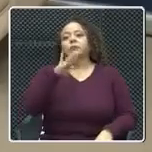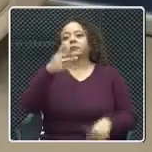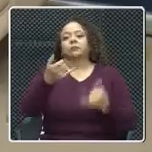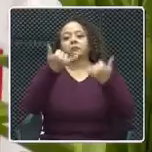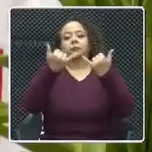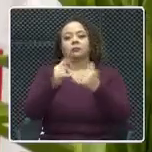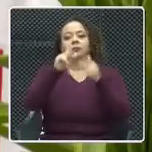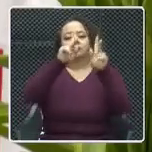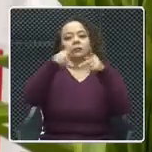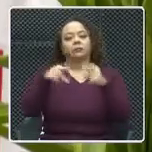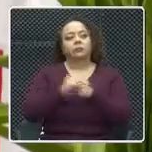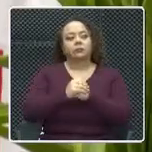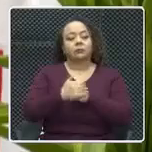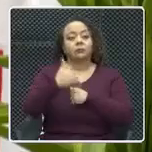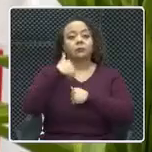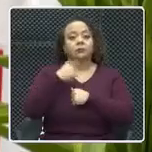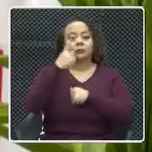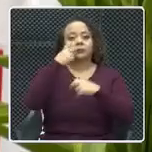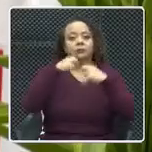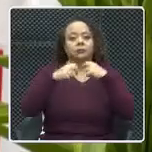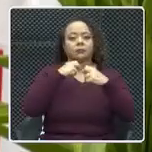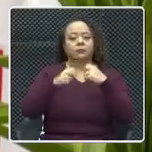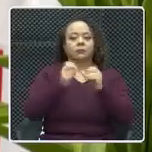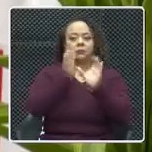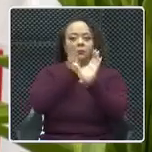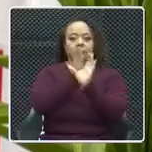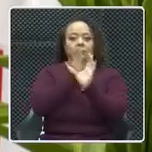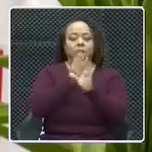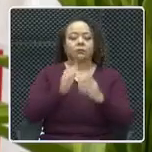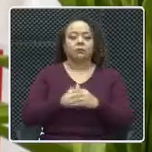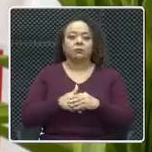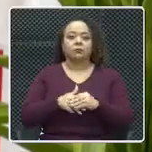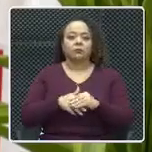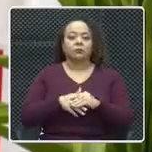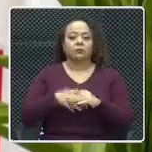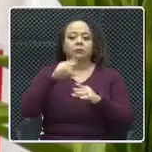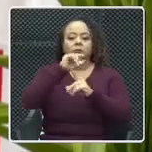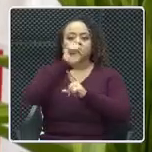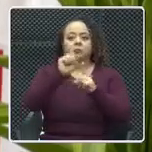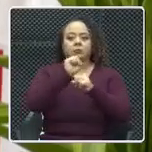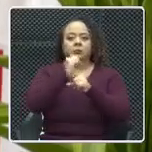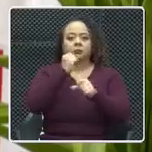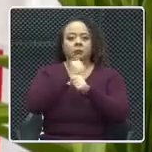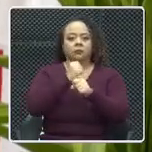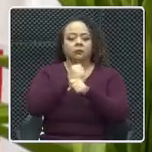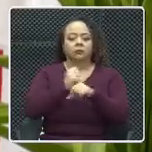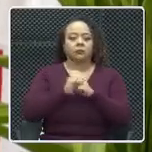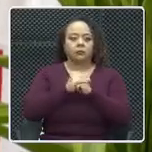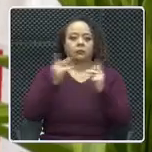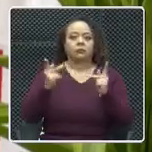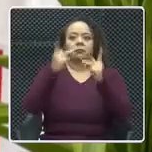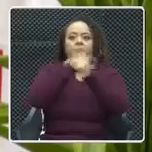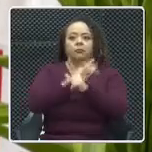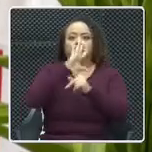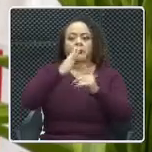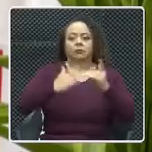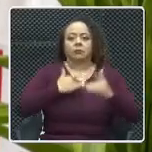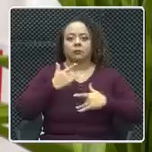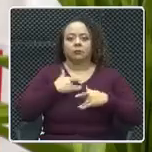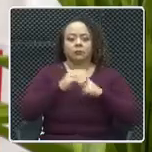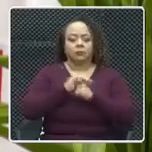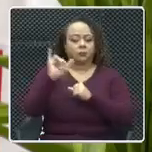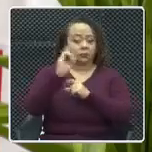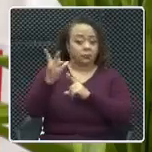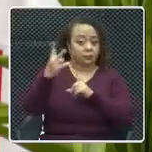una persona que viene con un trastorno psicológico y que las condiciones del trabajo más bien empeoran sus síntomas?